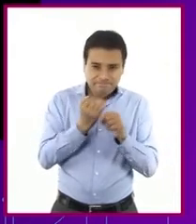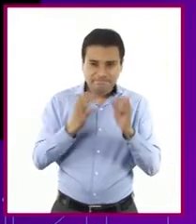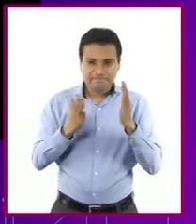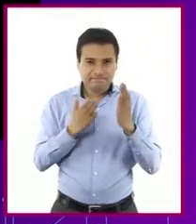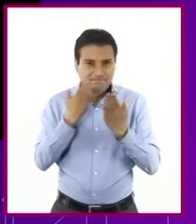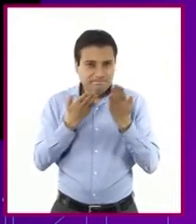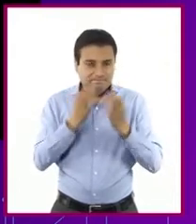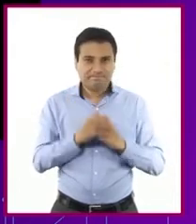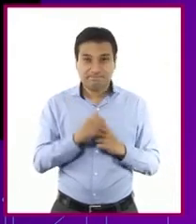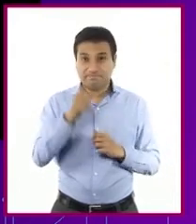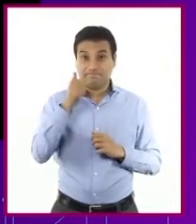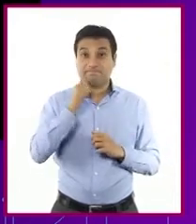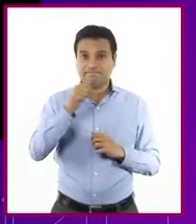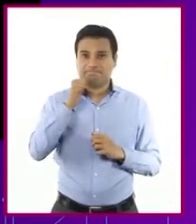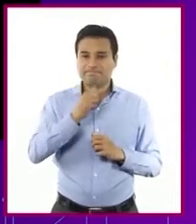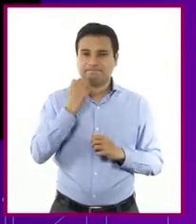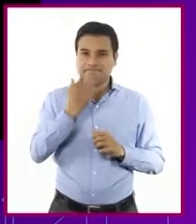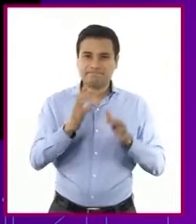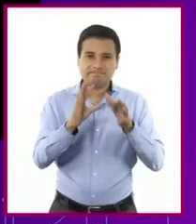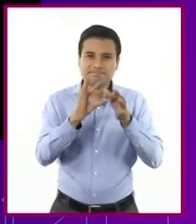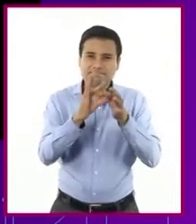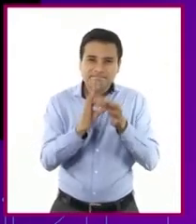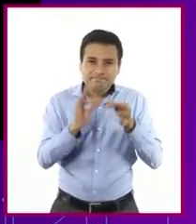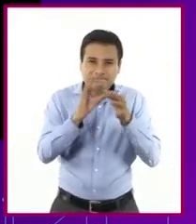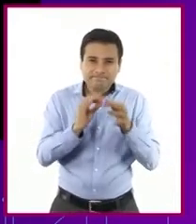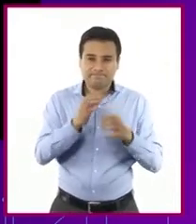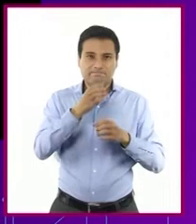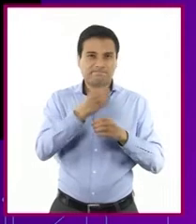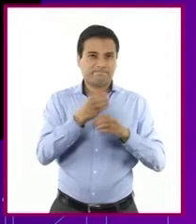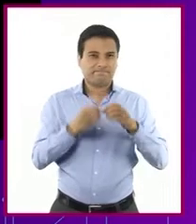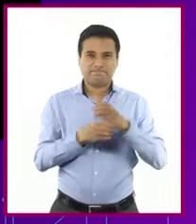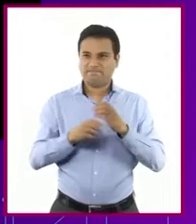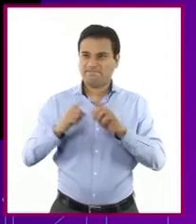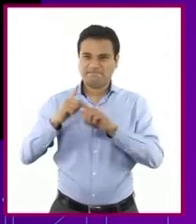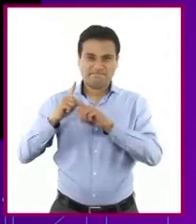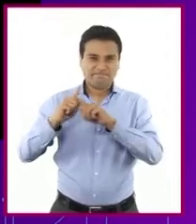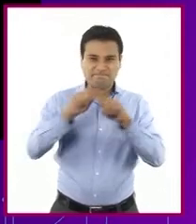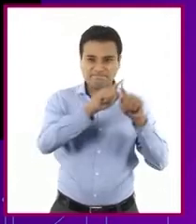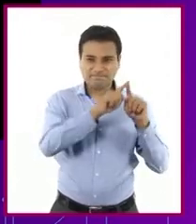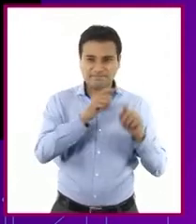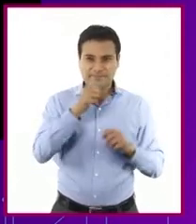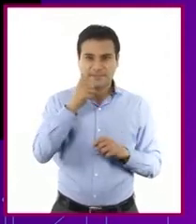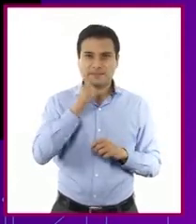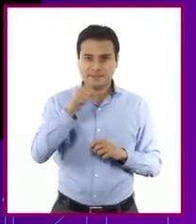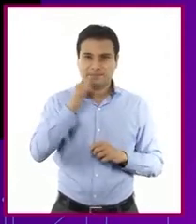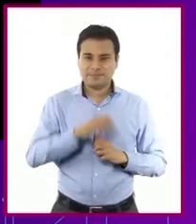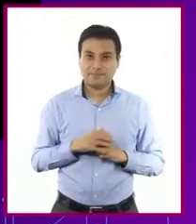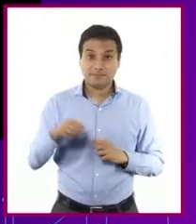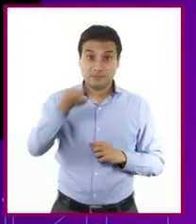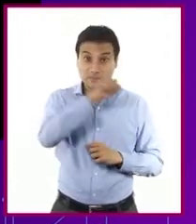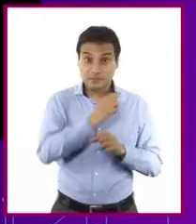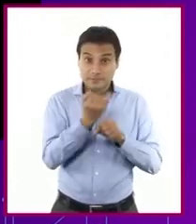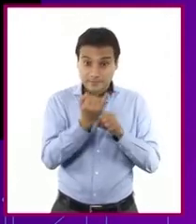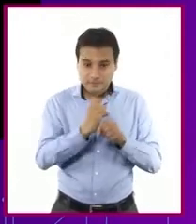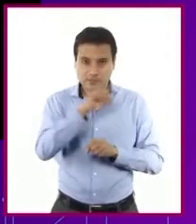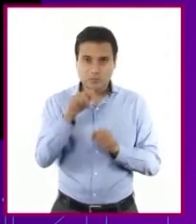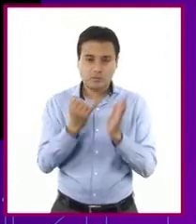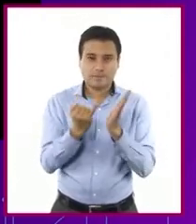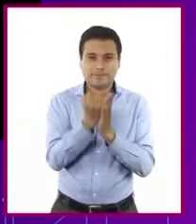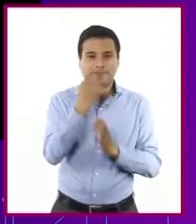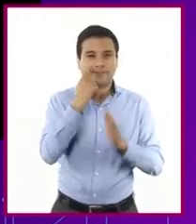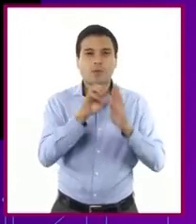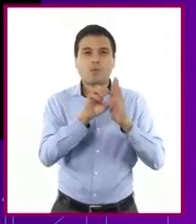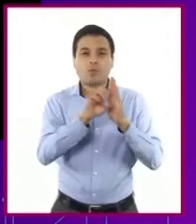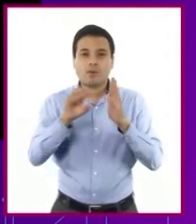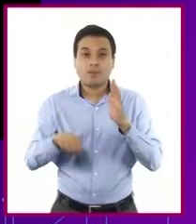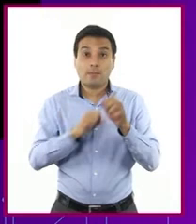siempre buscamos explicación de todo lo que ocurre en nuestro entorno y siempre tomamos decisiones al informarnos, ya que por ejemplo, en la pandemia mi